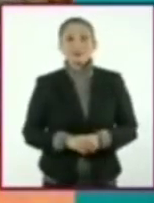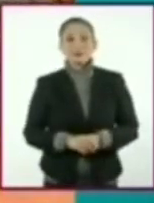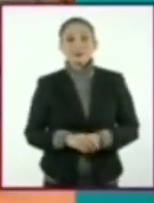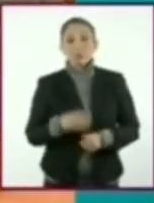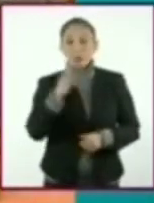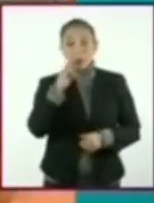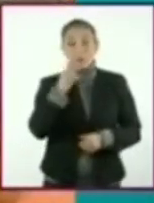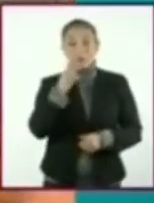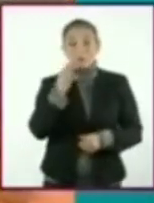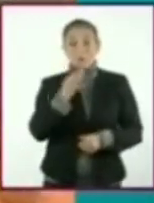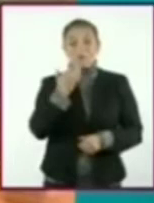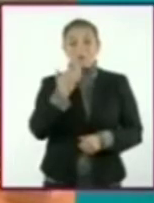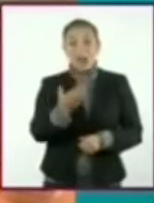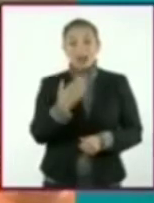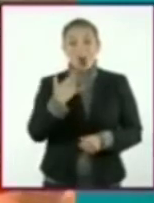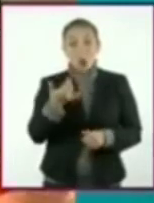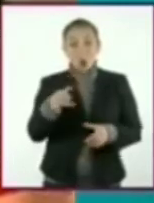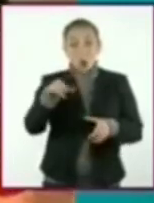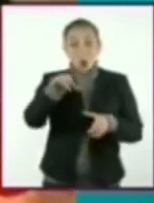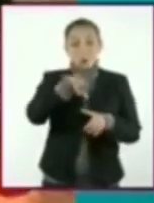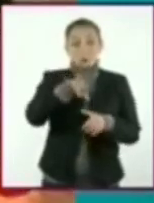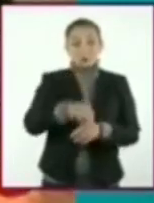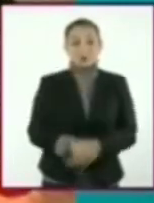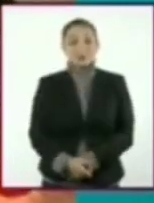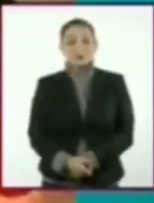Esto está buenísimo. Déjame que lo sirvo aquí.